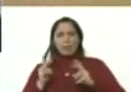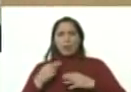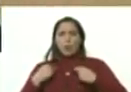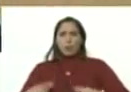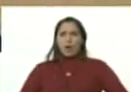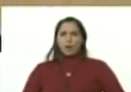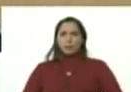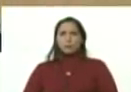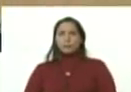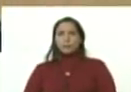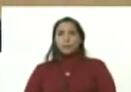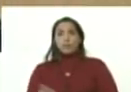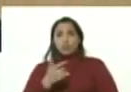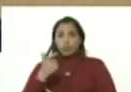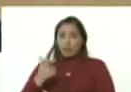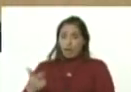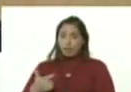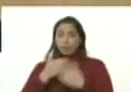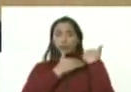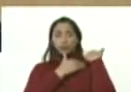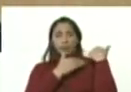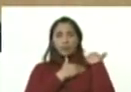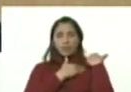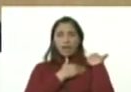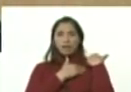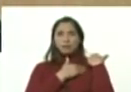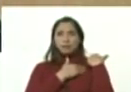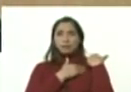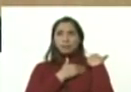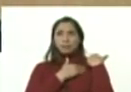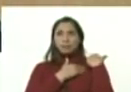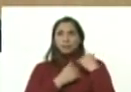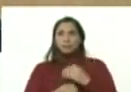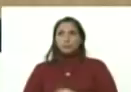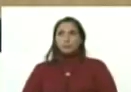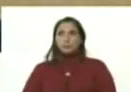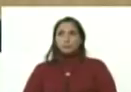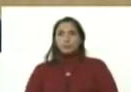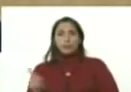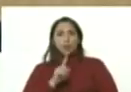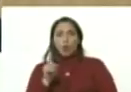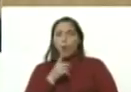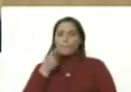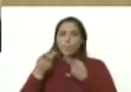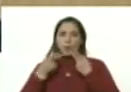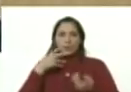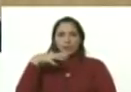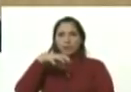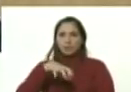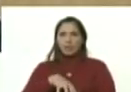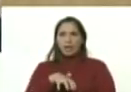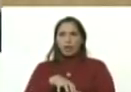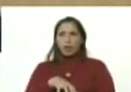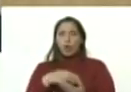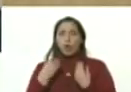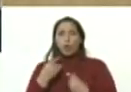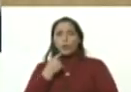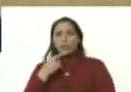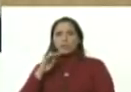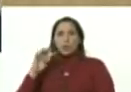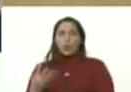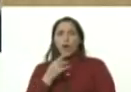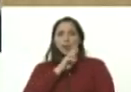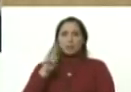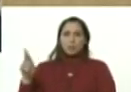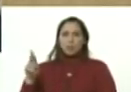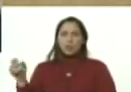supuesto hay que buscar responsabilidades, doloroso que eso ocurra, pero no es política de Estado, como lo fue en la Cuarta República, la violación